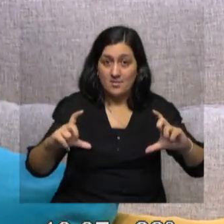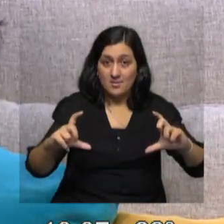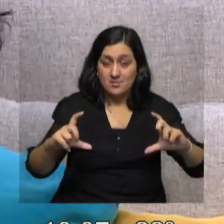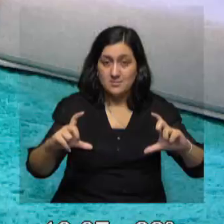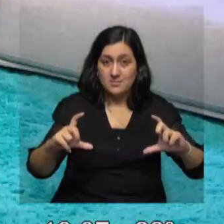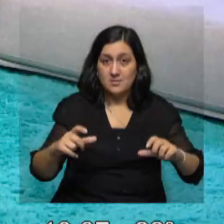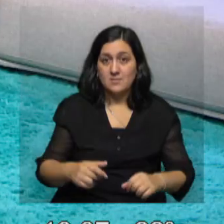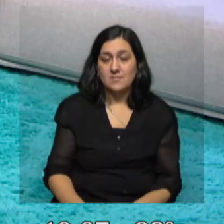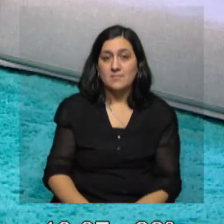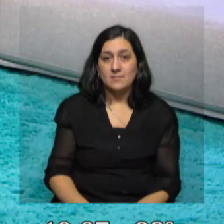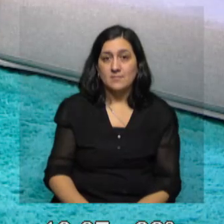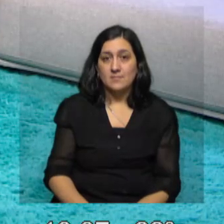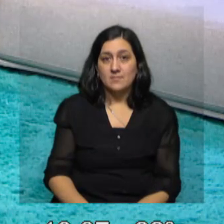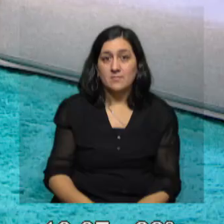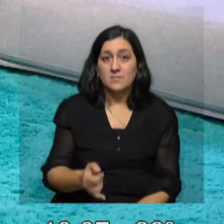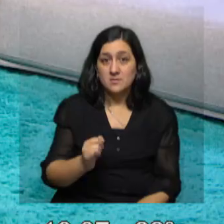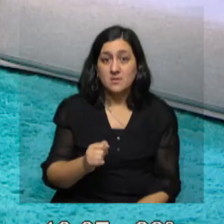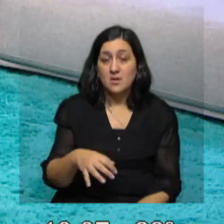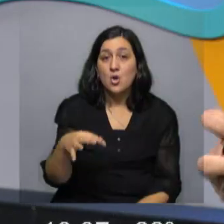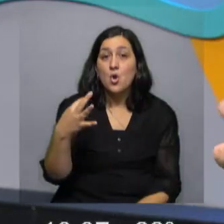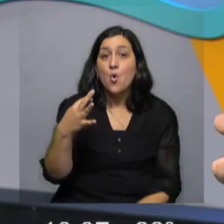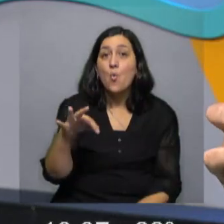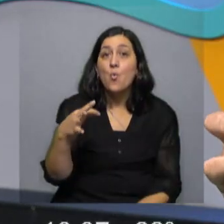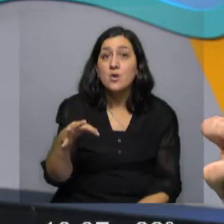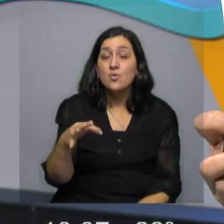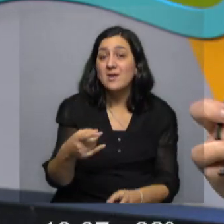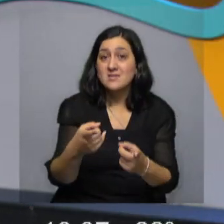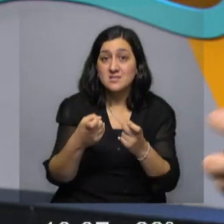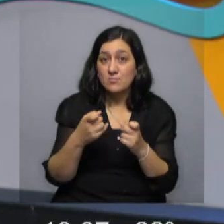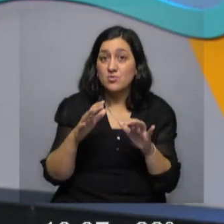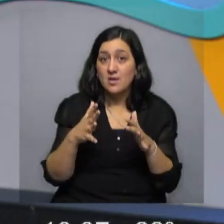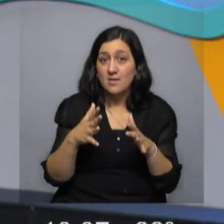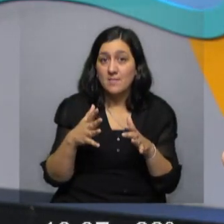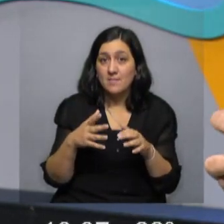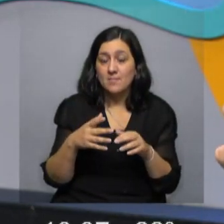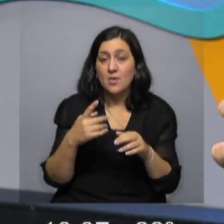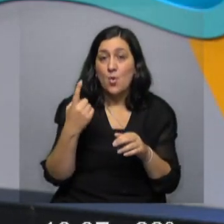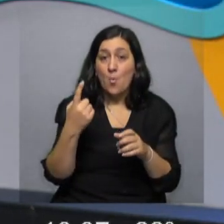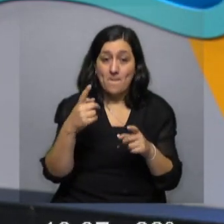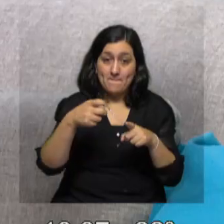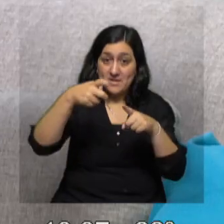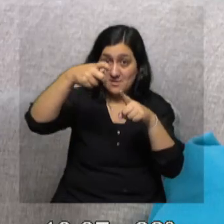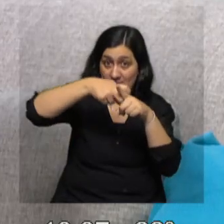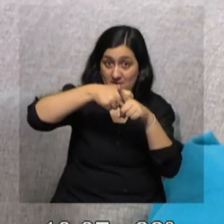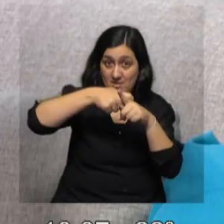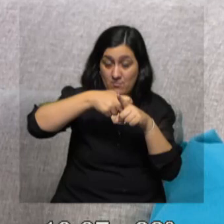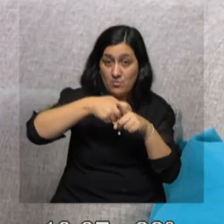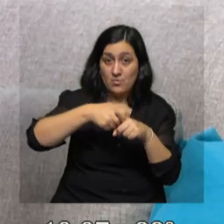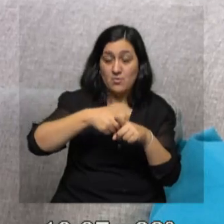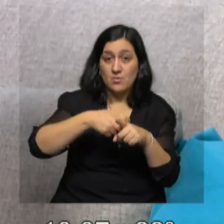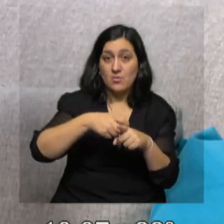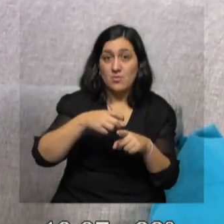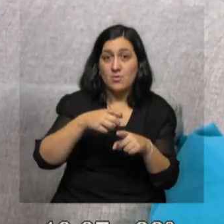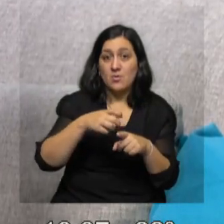el preservativo. Claro, exacto. Sí. Lo único que tenemos que hacer es... Agarramos un preservativo de látex, o podemos hacerlo si